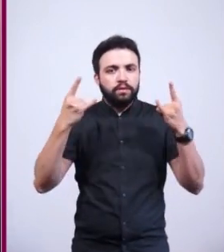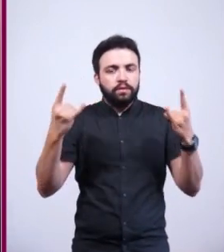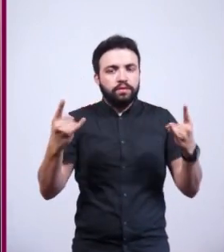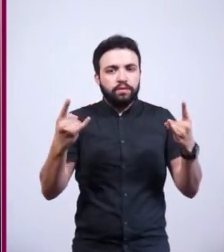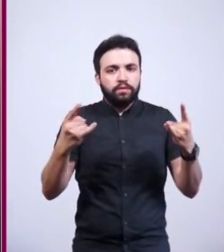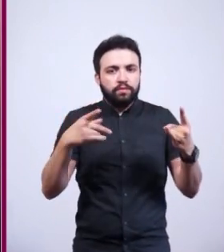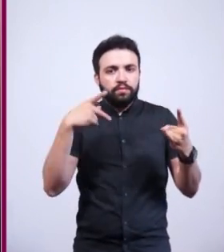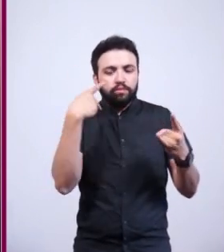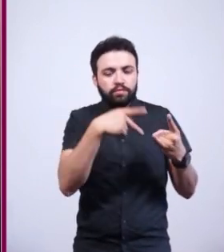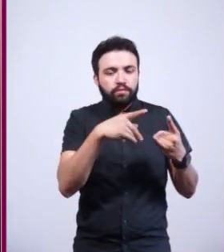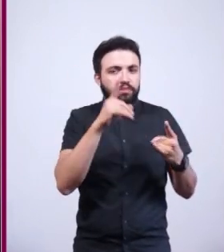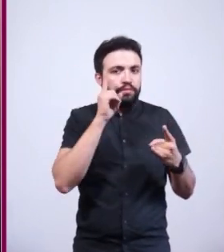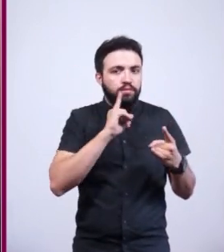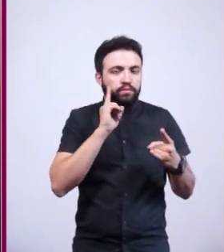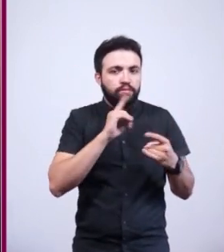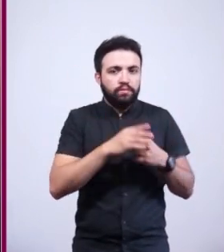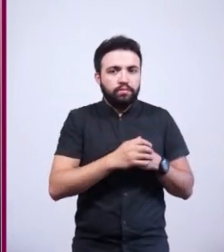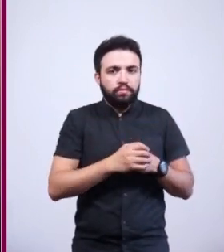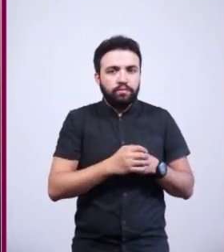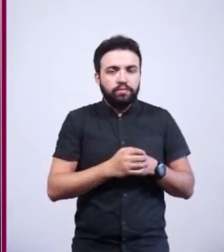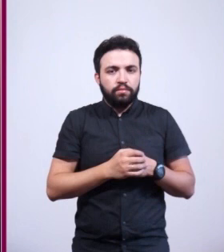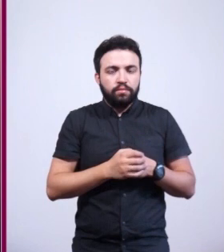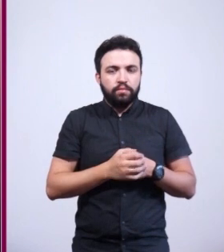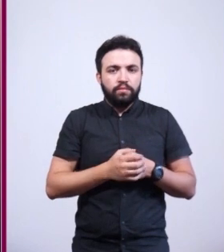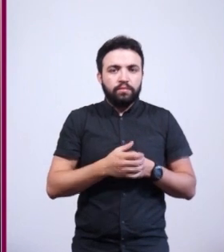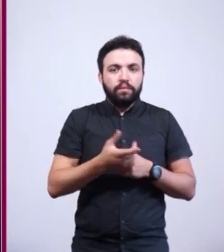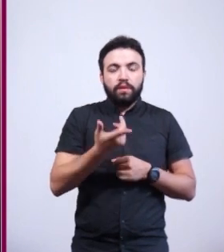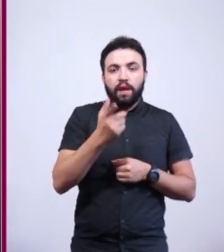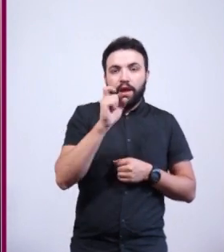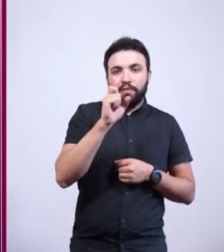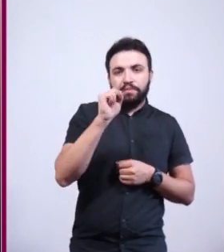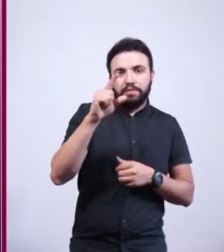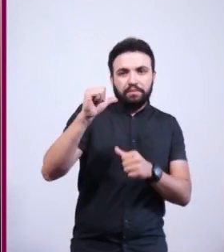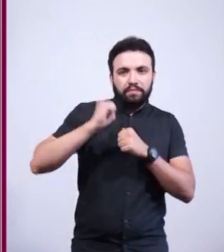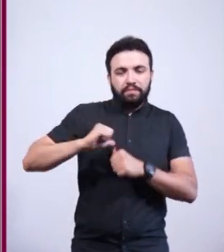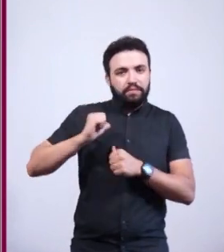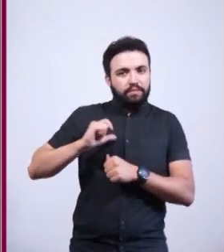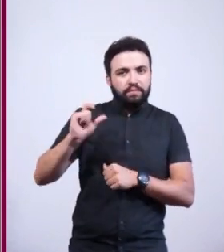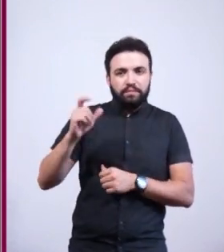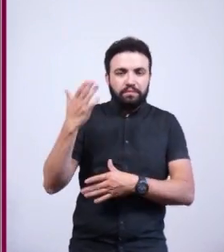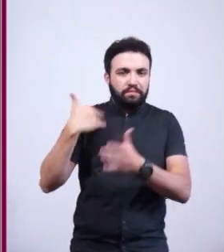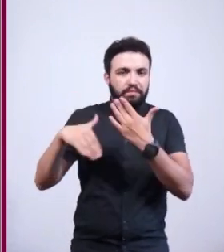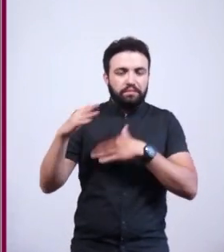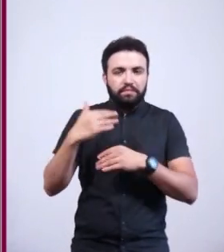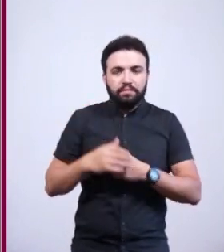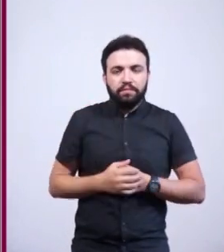de María Arcelia Díaz y del agua en aquel tiempo.